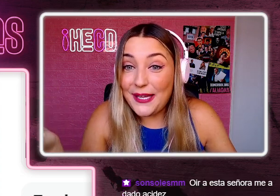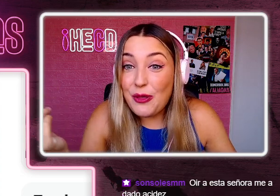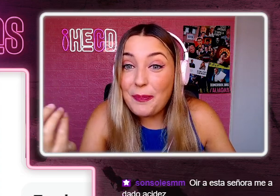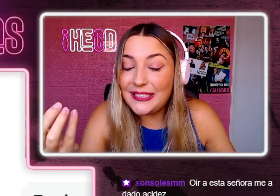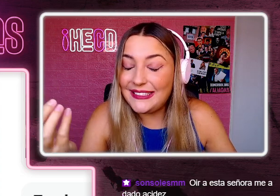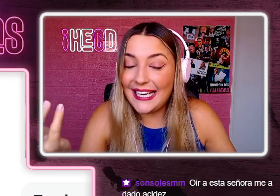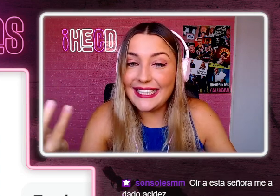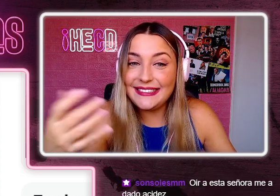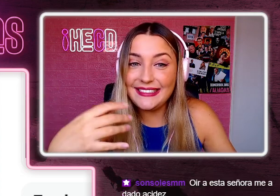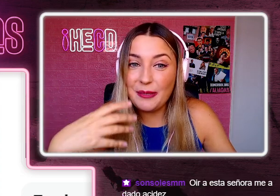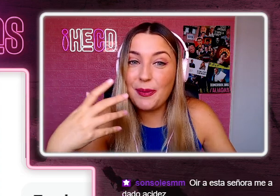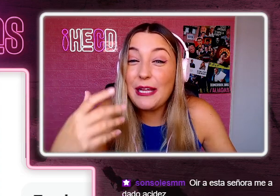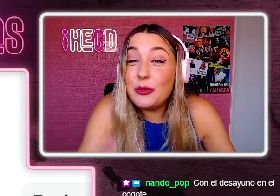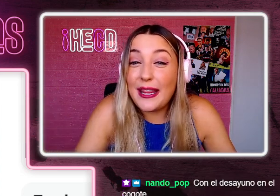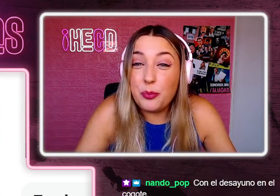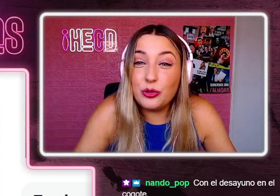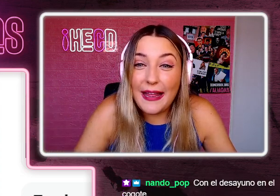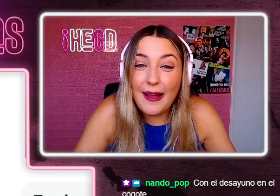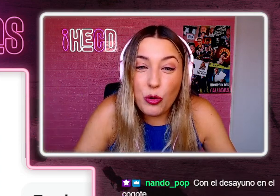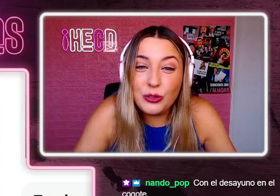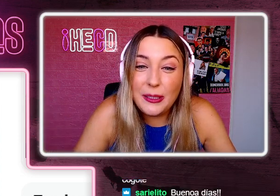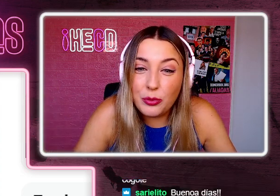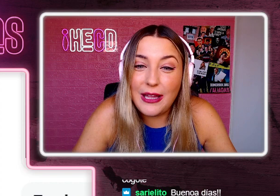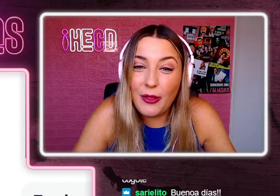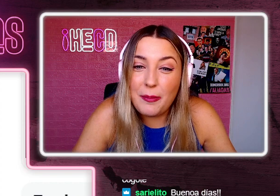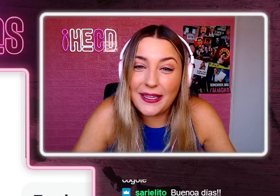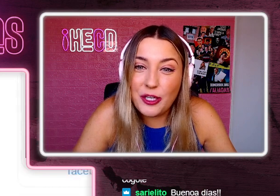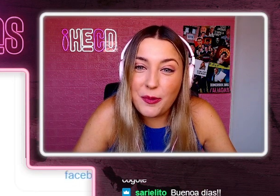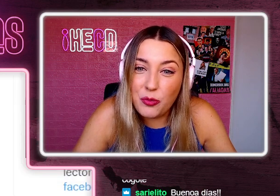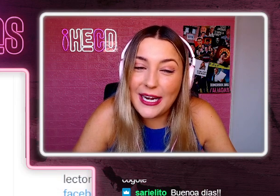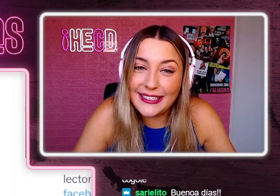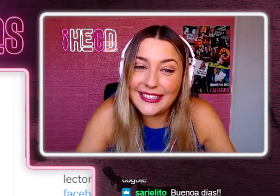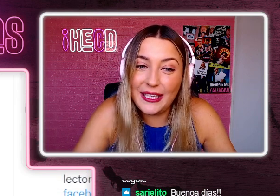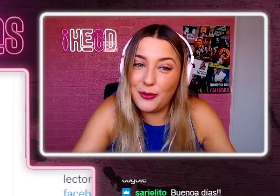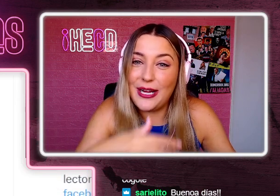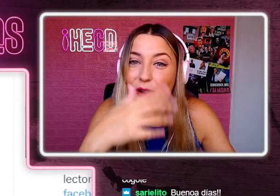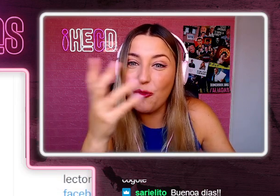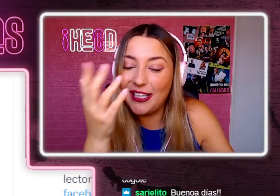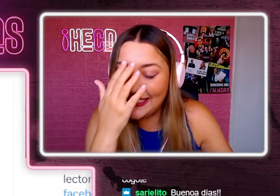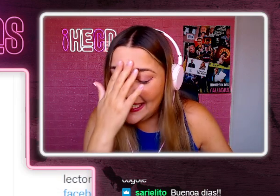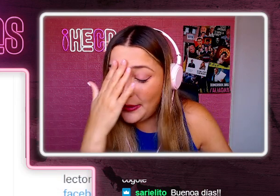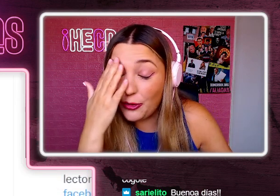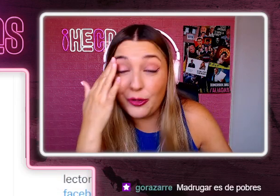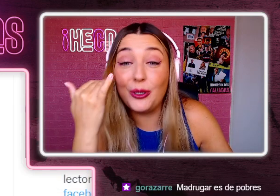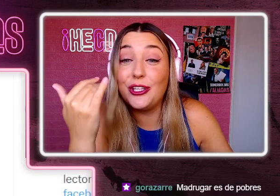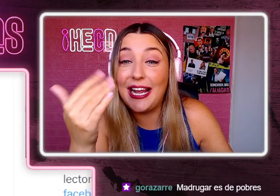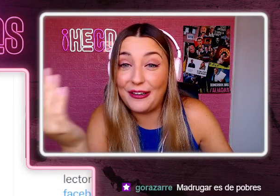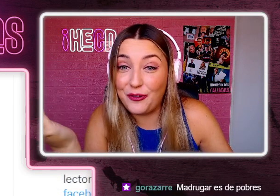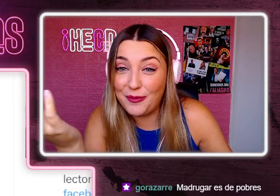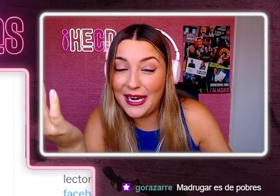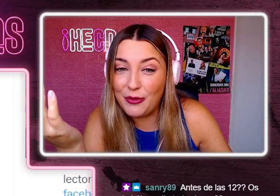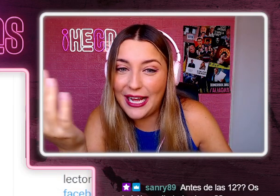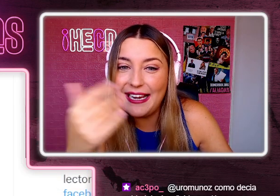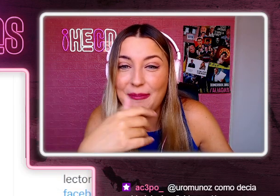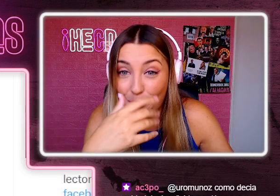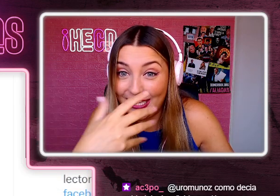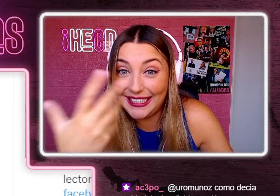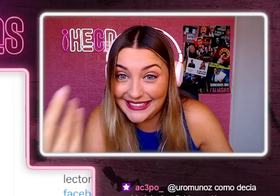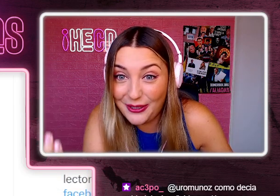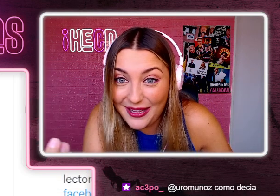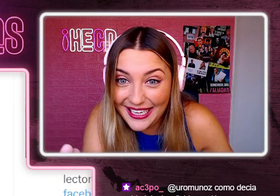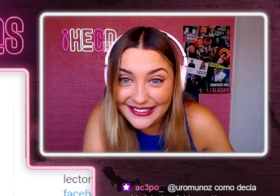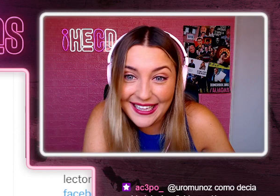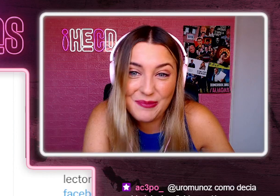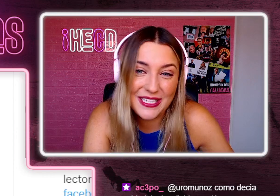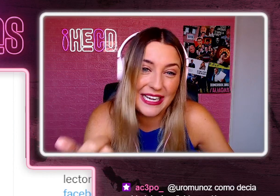empiezo a pensar que si siempre hay una diputada o un diputado del partido popular que se equivoca como el que se equivocó cuando la reforma laboral por